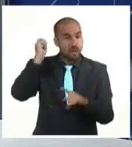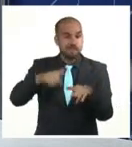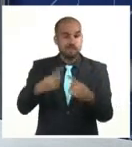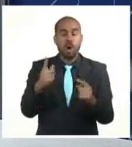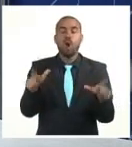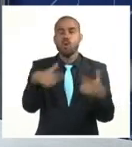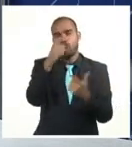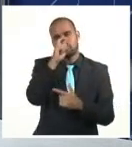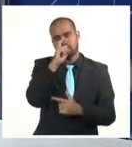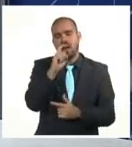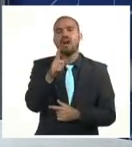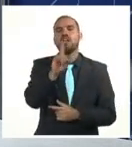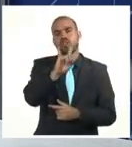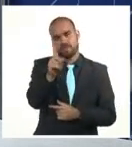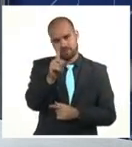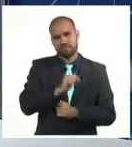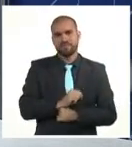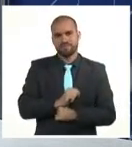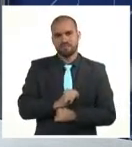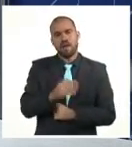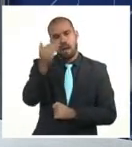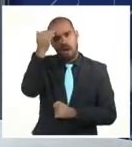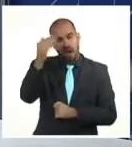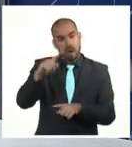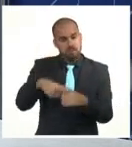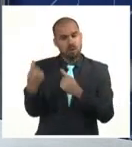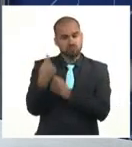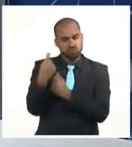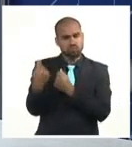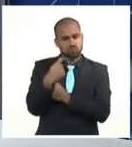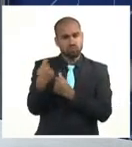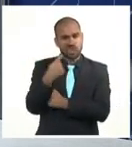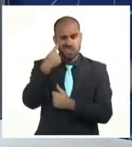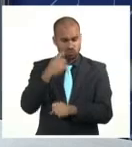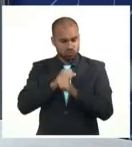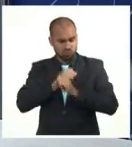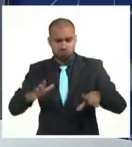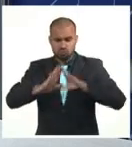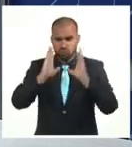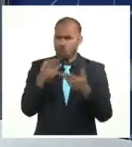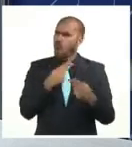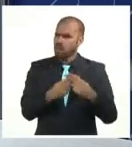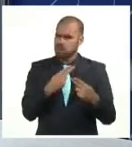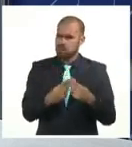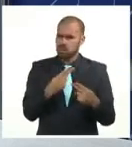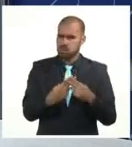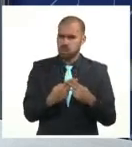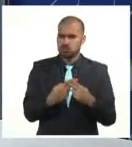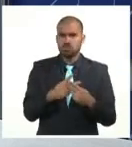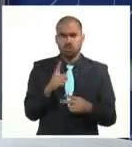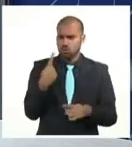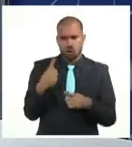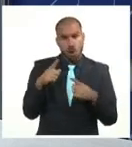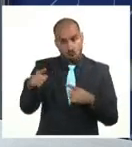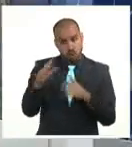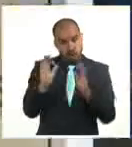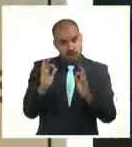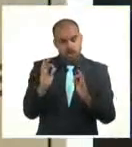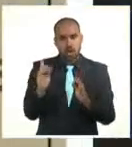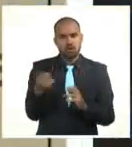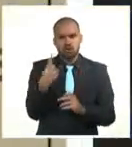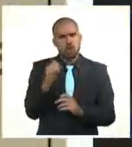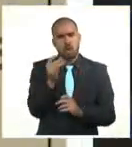gracias por las enseñanzas el ejemplo la confianza y el optimismo con usted en la vanguardia siempre aflora